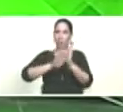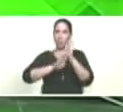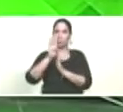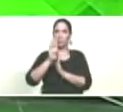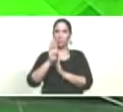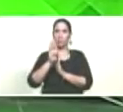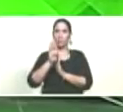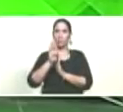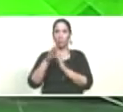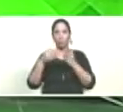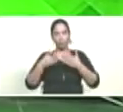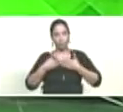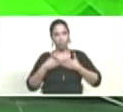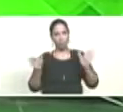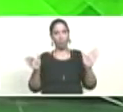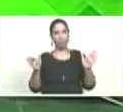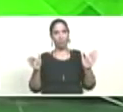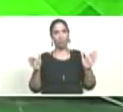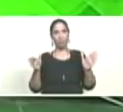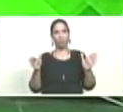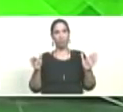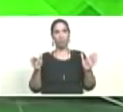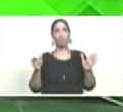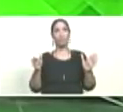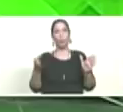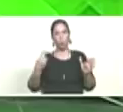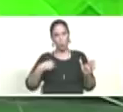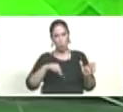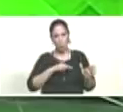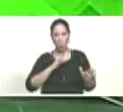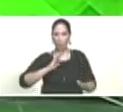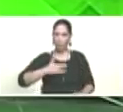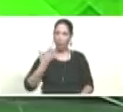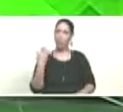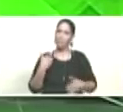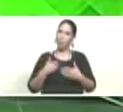que nos permitan ser autosustentables,